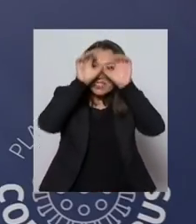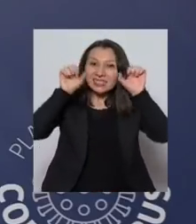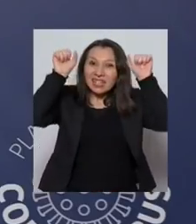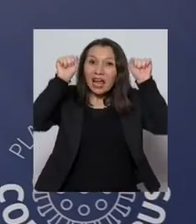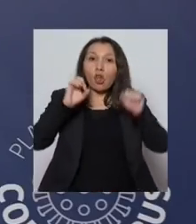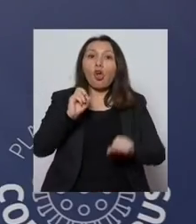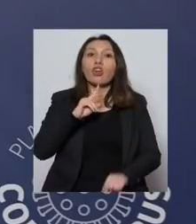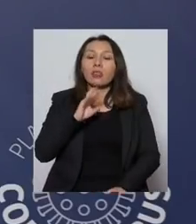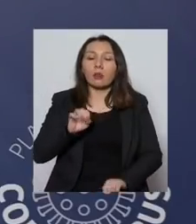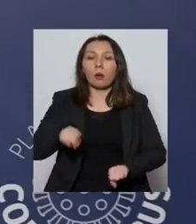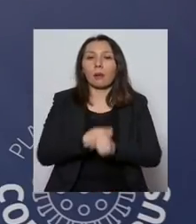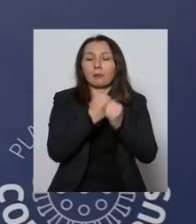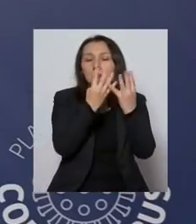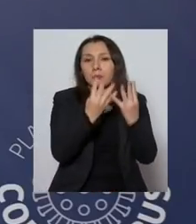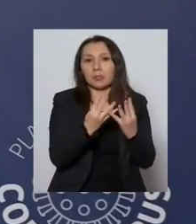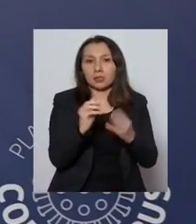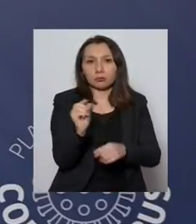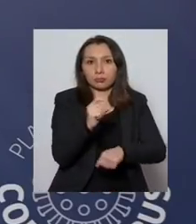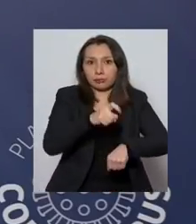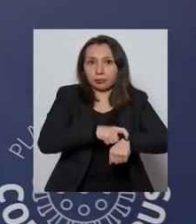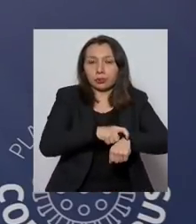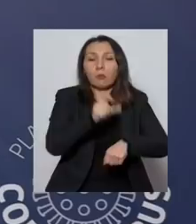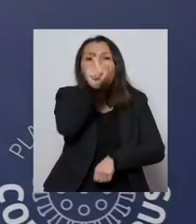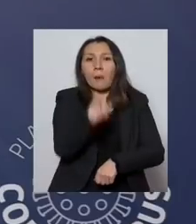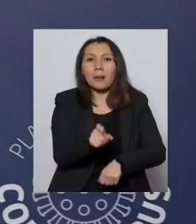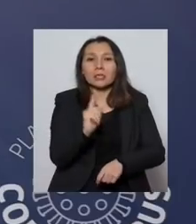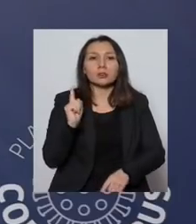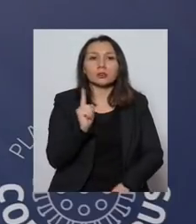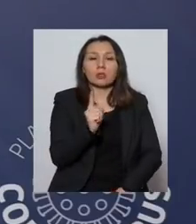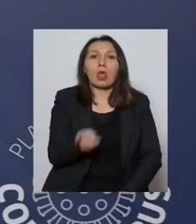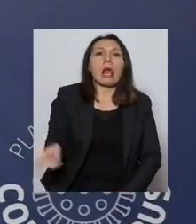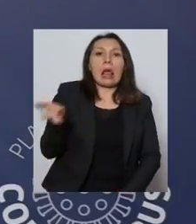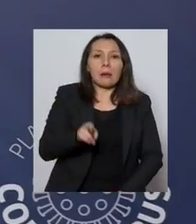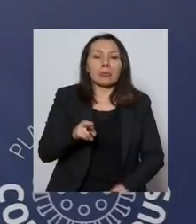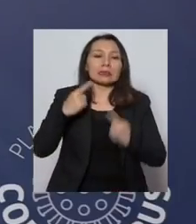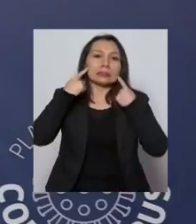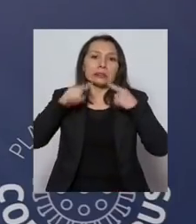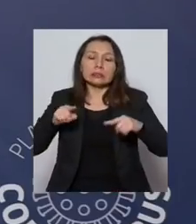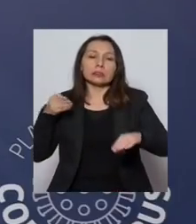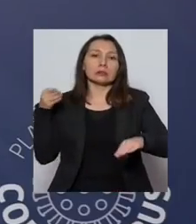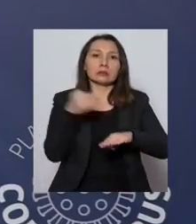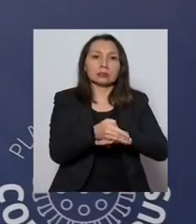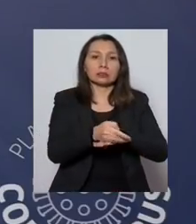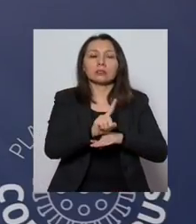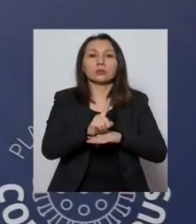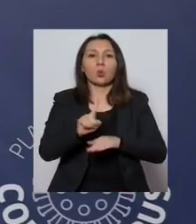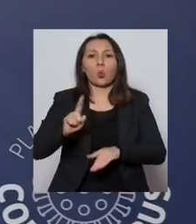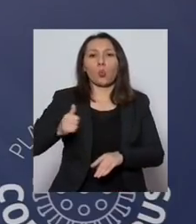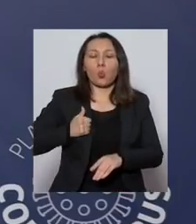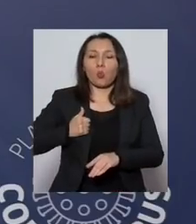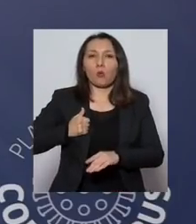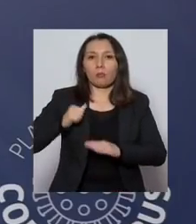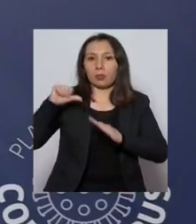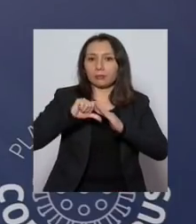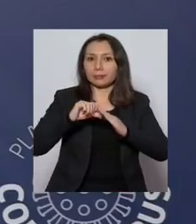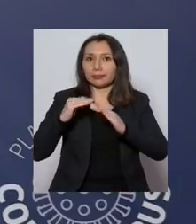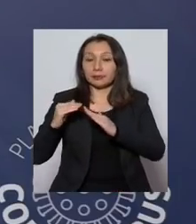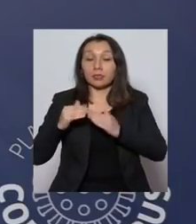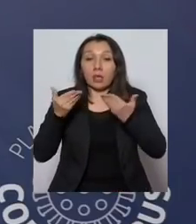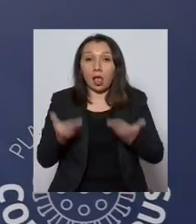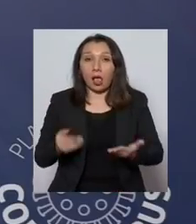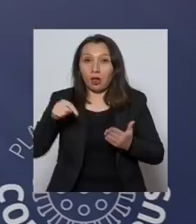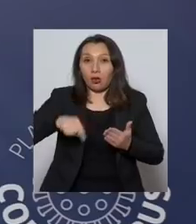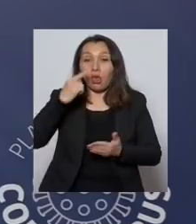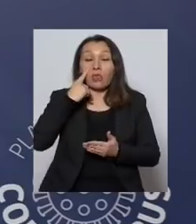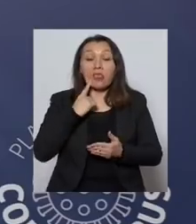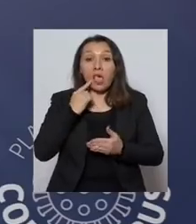logró una prisión preventiva de una persona reincidente en no cumplir medidas sanitarias. Hoy día